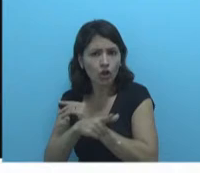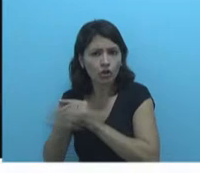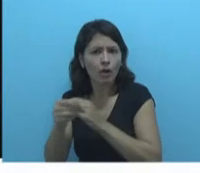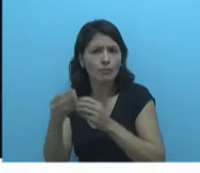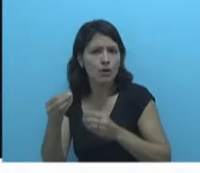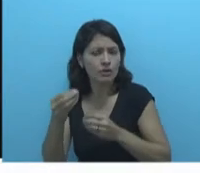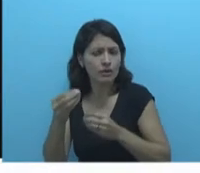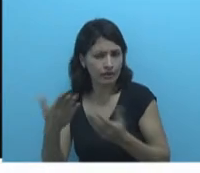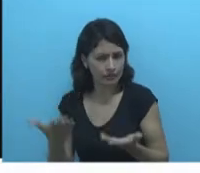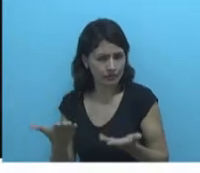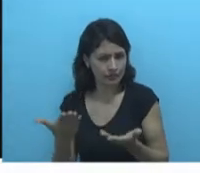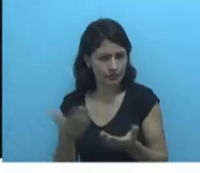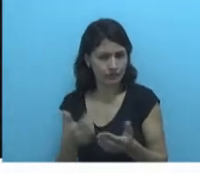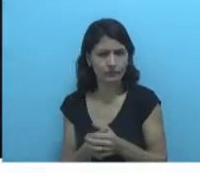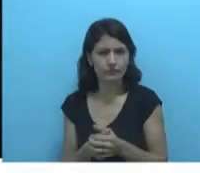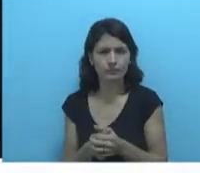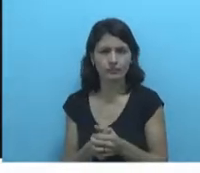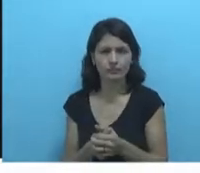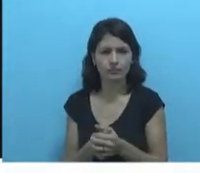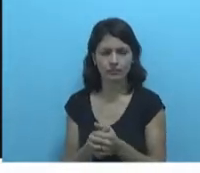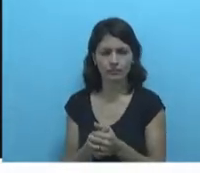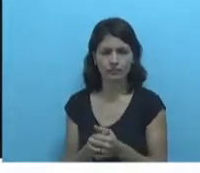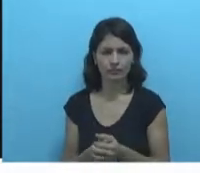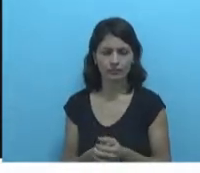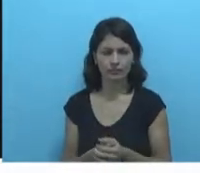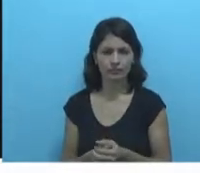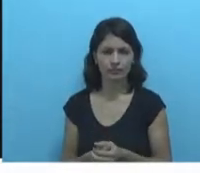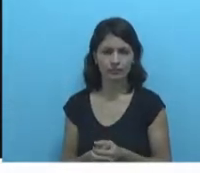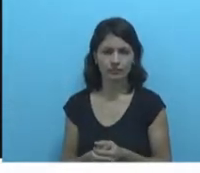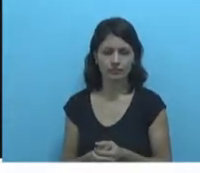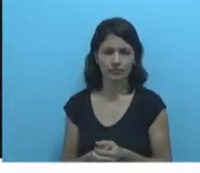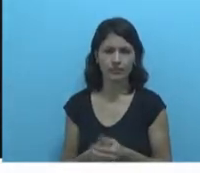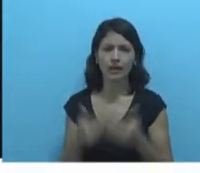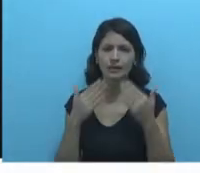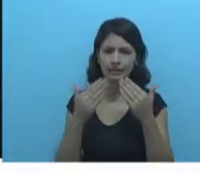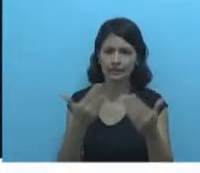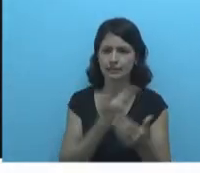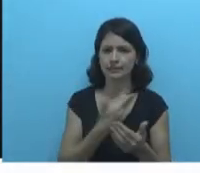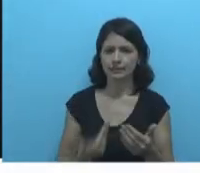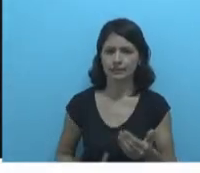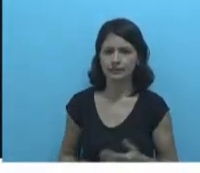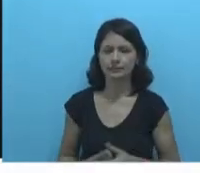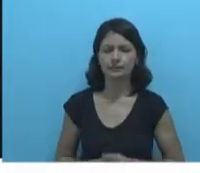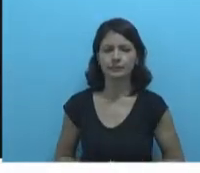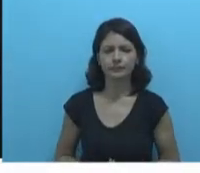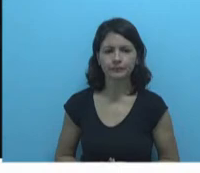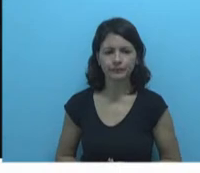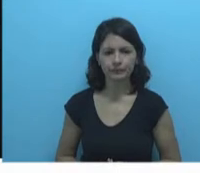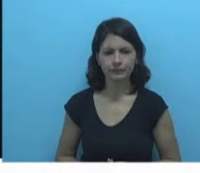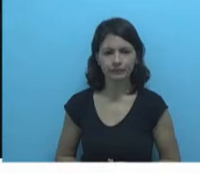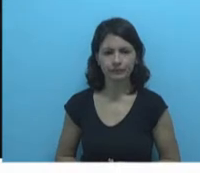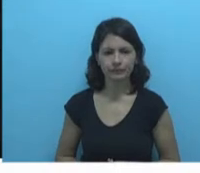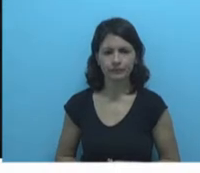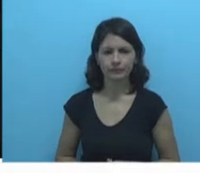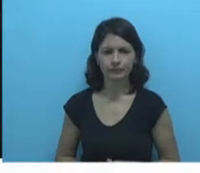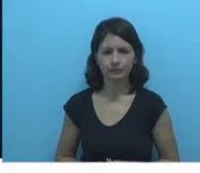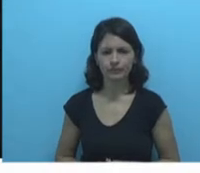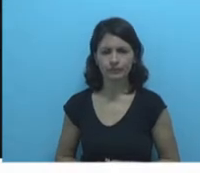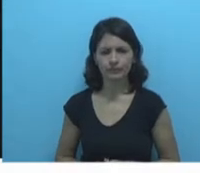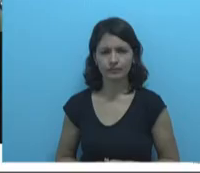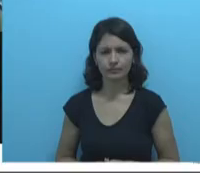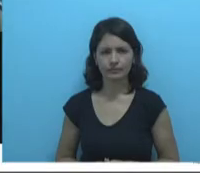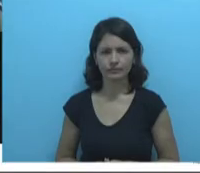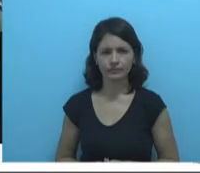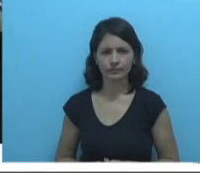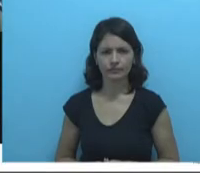cuando tenemos infraestructura ociosa y disponible. Gracias, señor presidente. Gracias, diputada. Tiene la palabra la